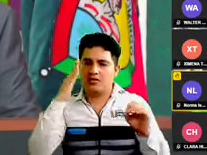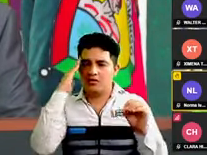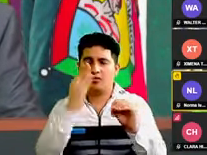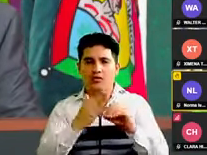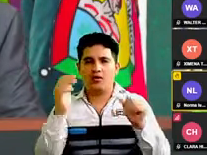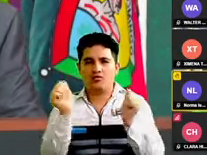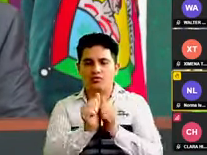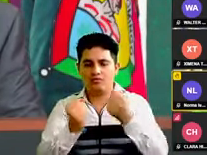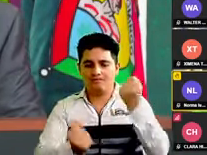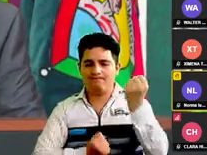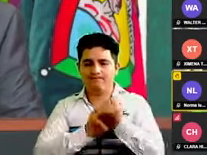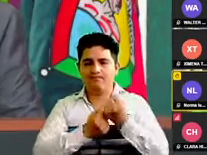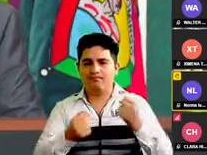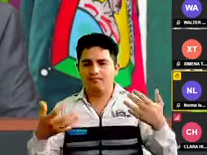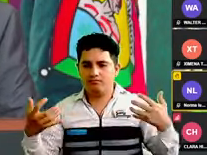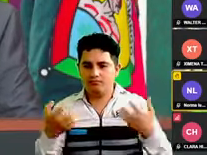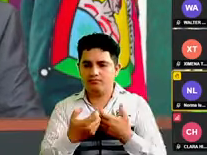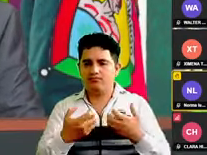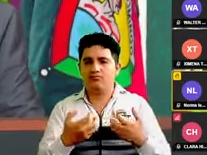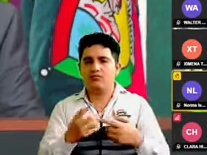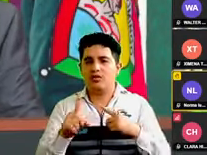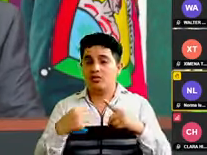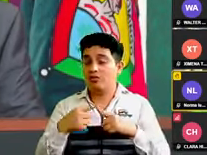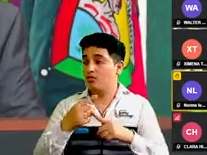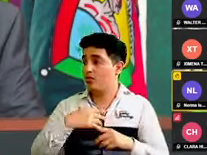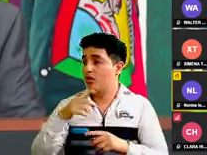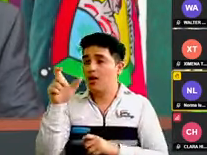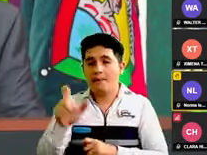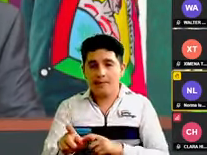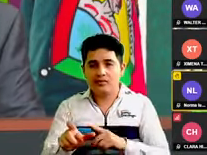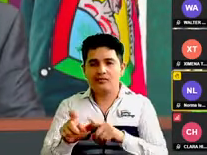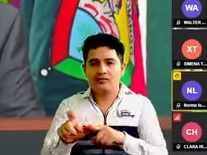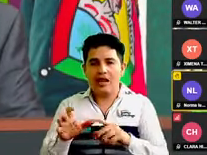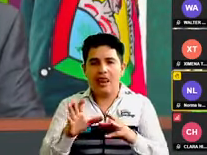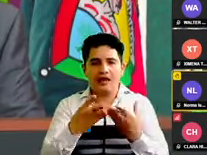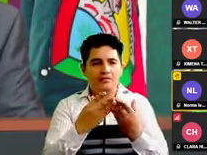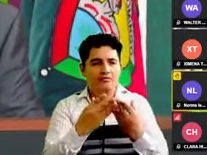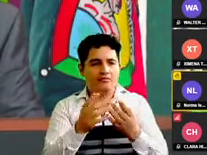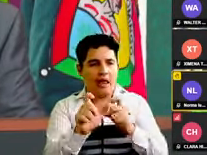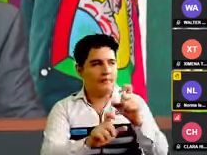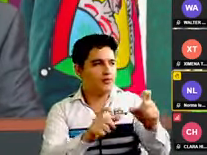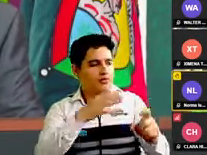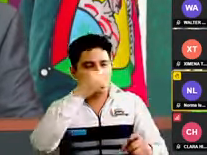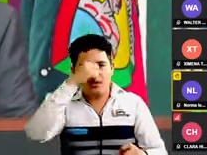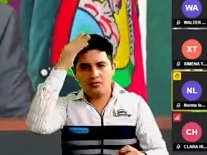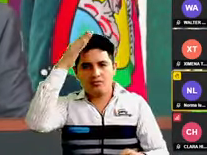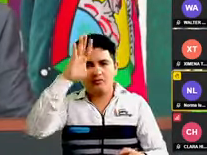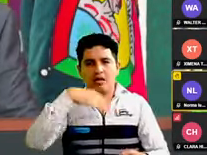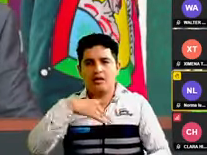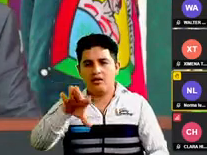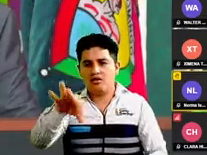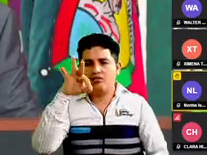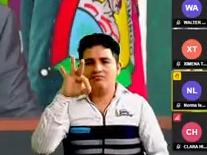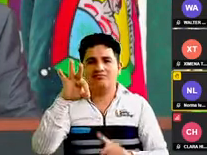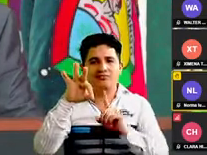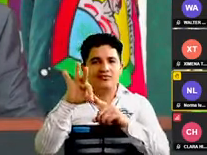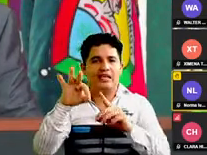de criterios es bienvenida. Pero cuando el pueblo ya toma una decisión, hay que ser respetuosos de lo que el pueblo